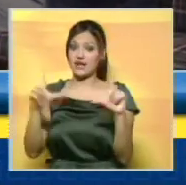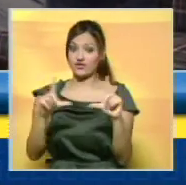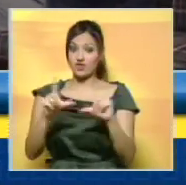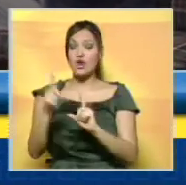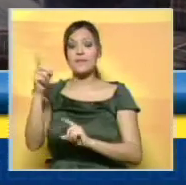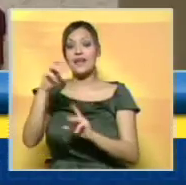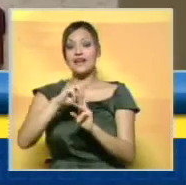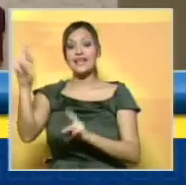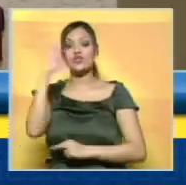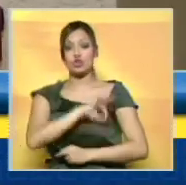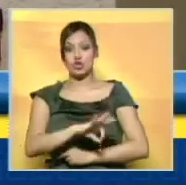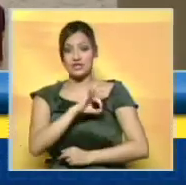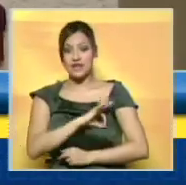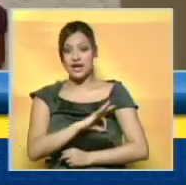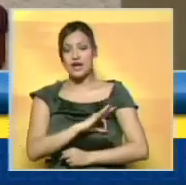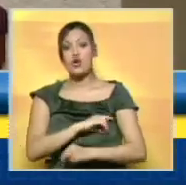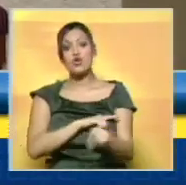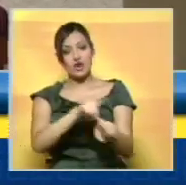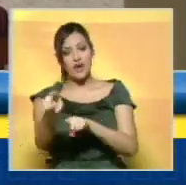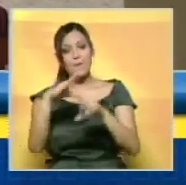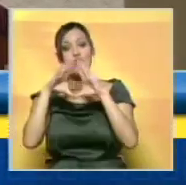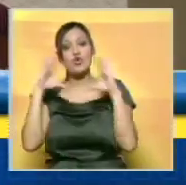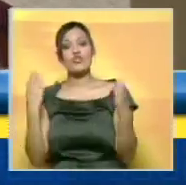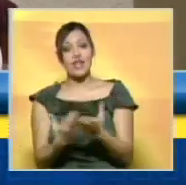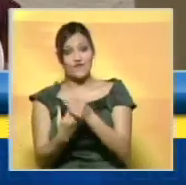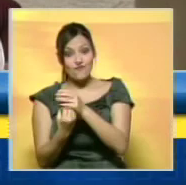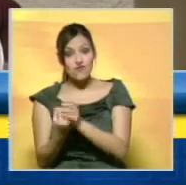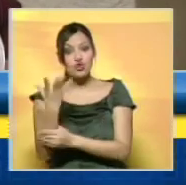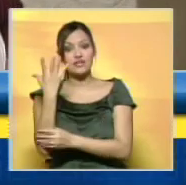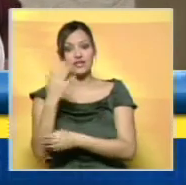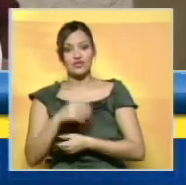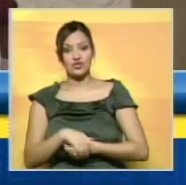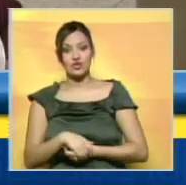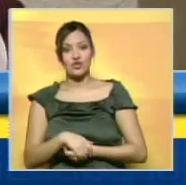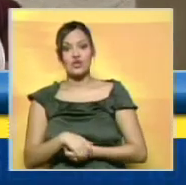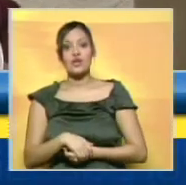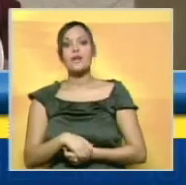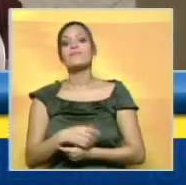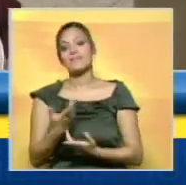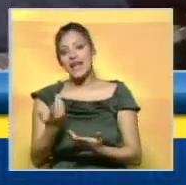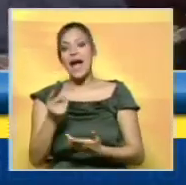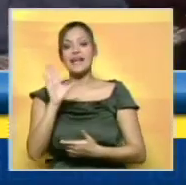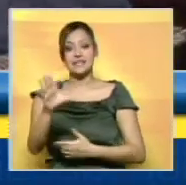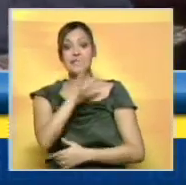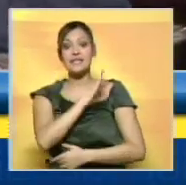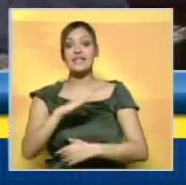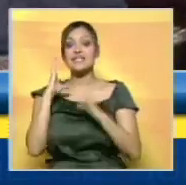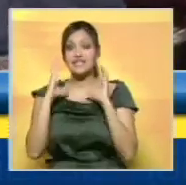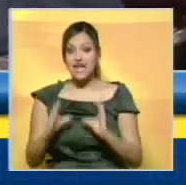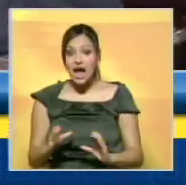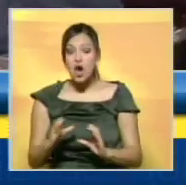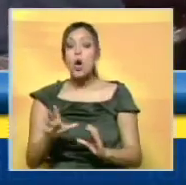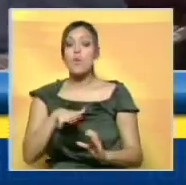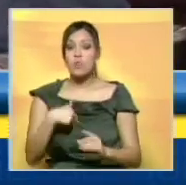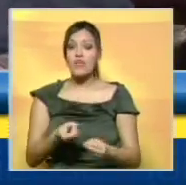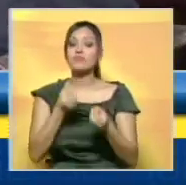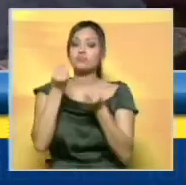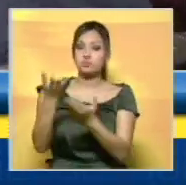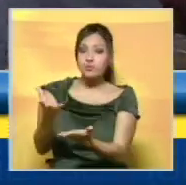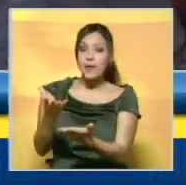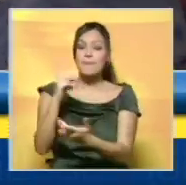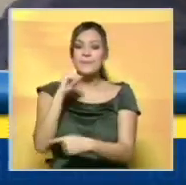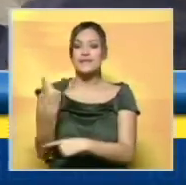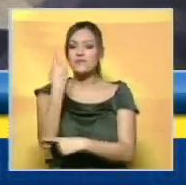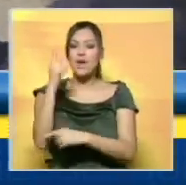las redes sociales. Para el coordinador mundial de esta fundación, Jack Valero, a través de la identidad cristiana se puede aportar y enriquecer